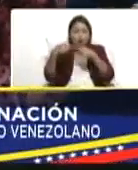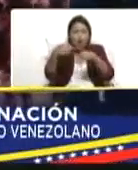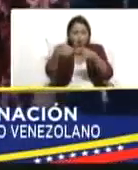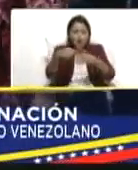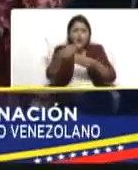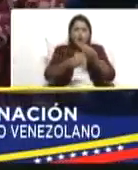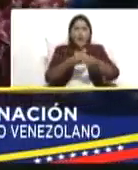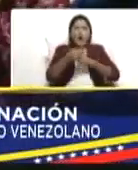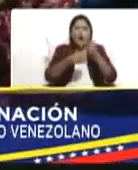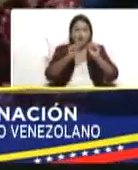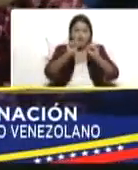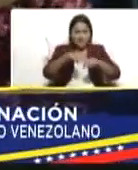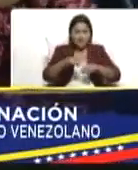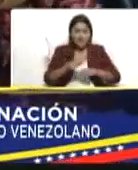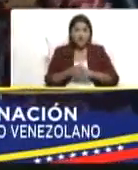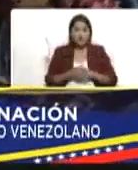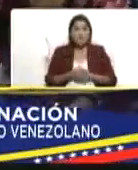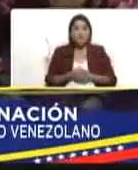manera